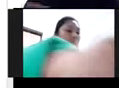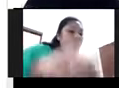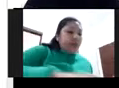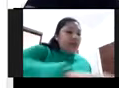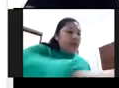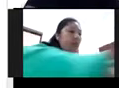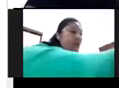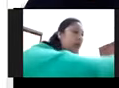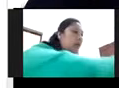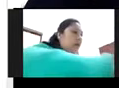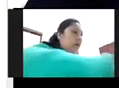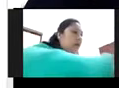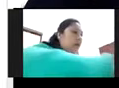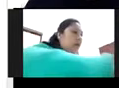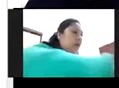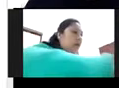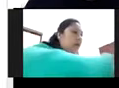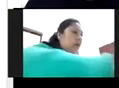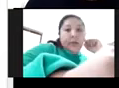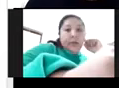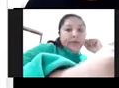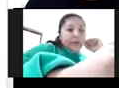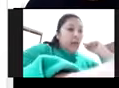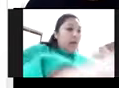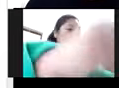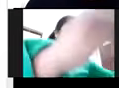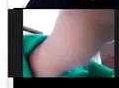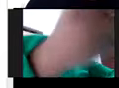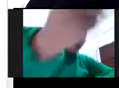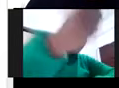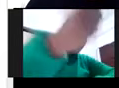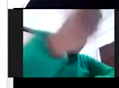ese formalismo sea moderado en el procedimiento y permita